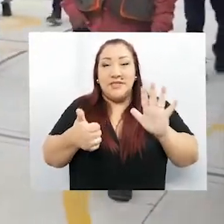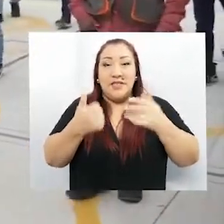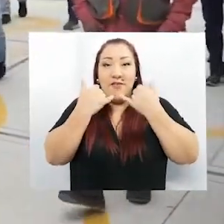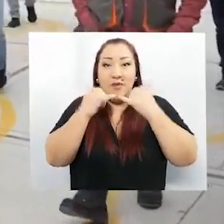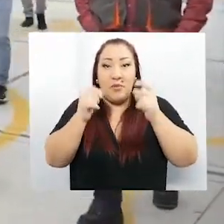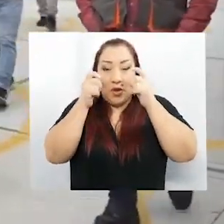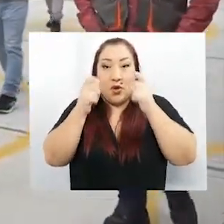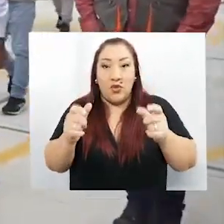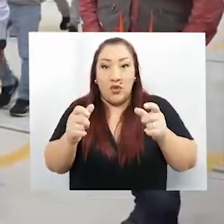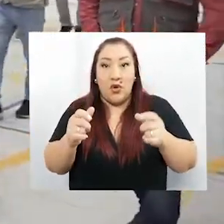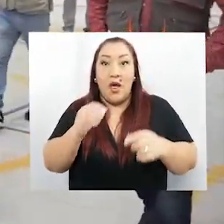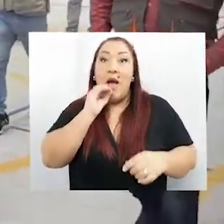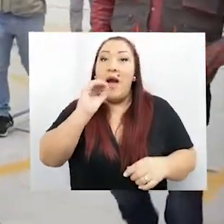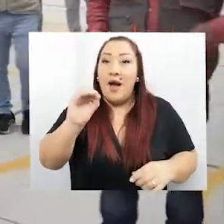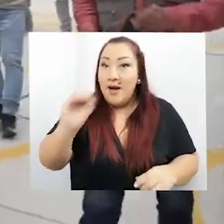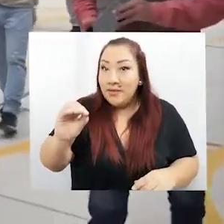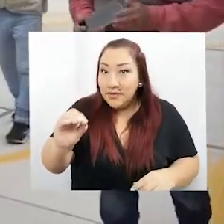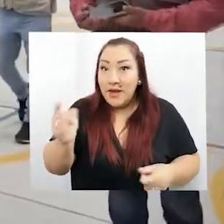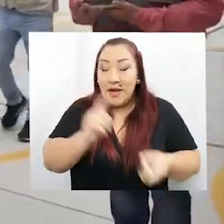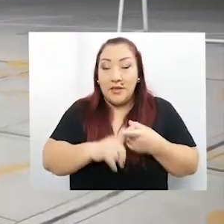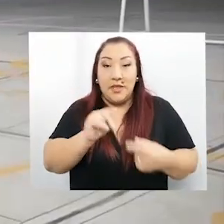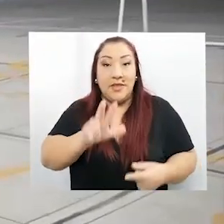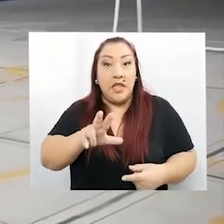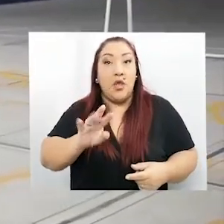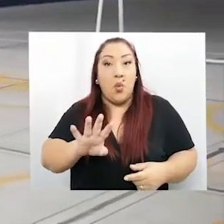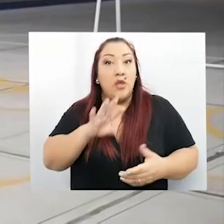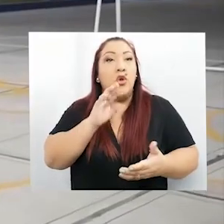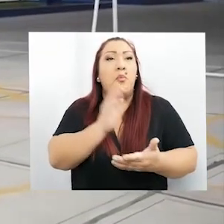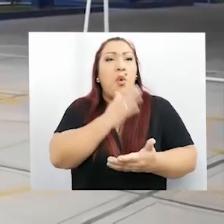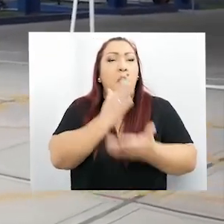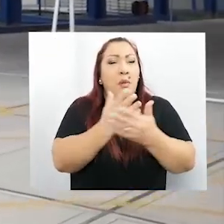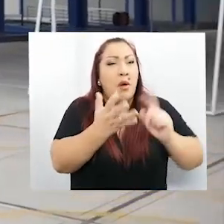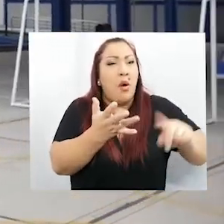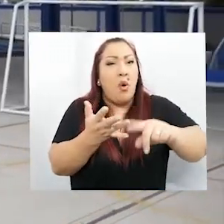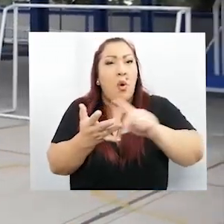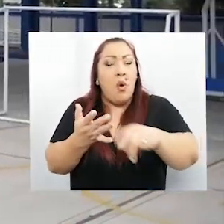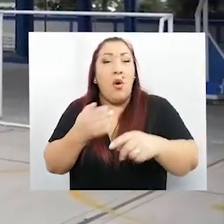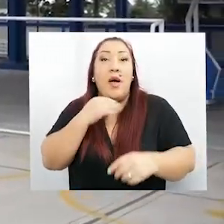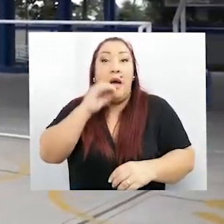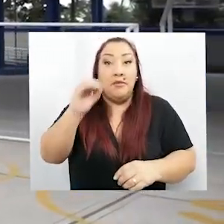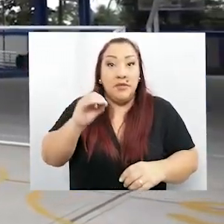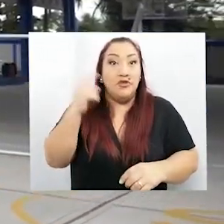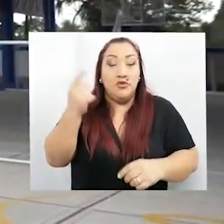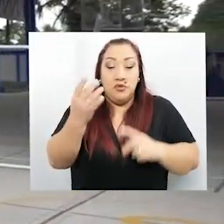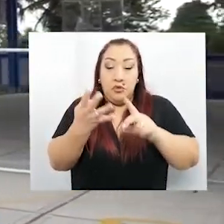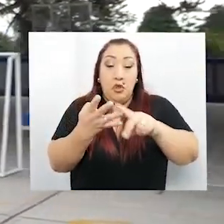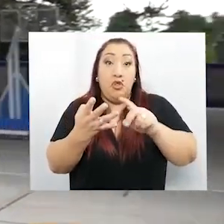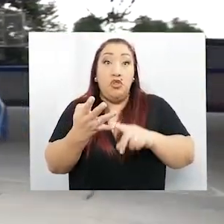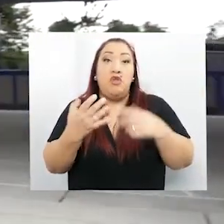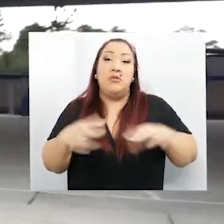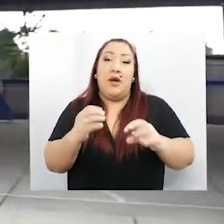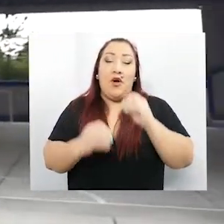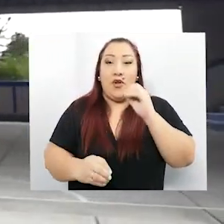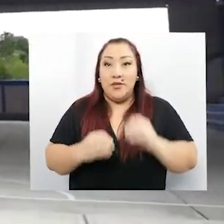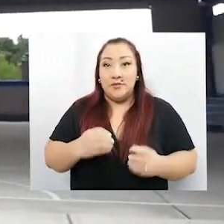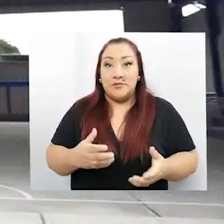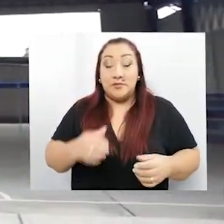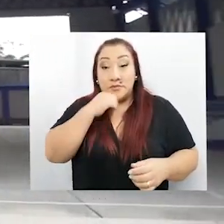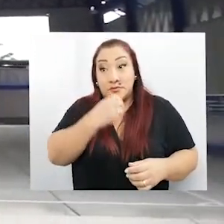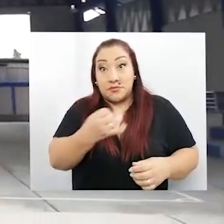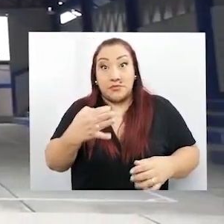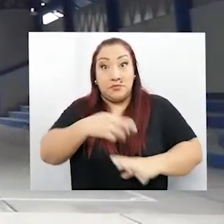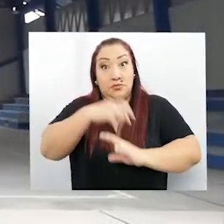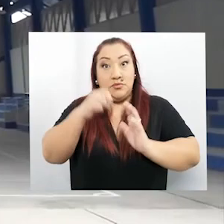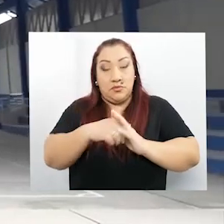6 informes de control, advirtiendo hasta 34 situaciones adversas, de las cuales solo 2 han sido corregidas.